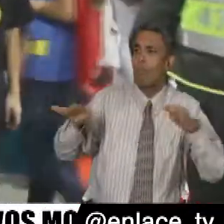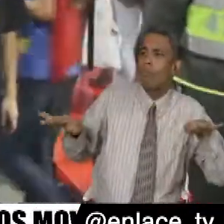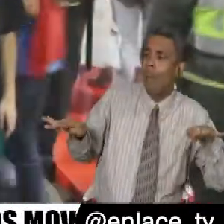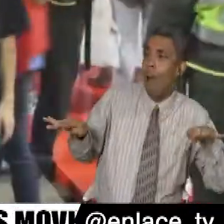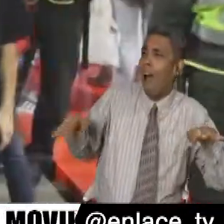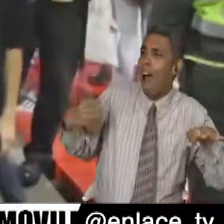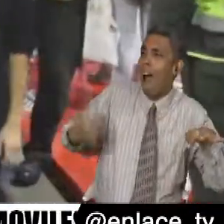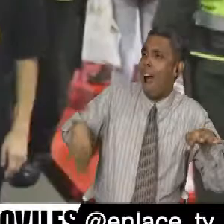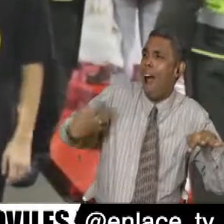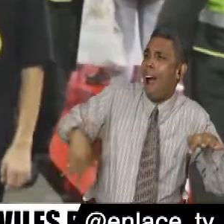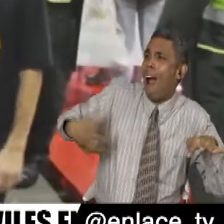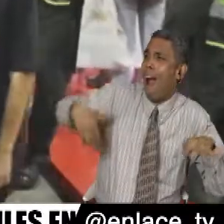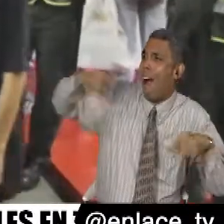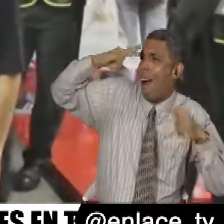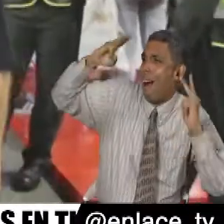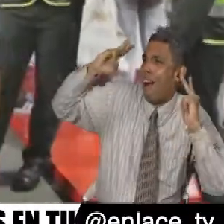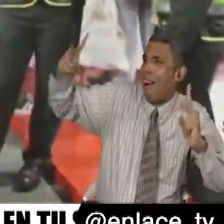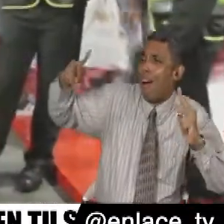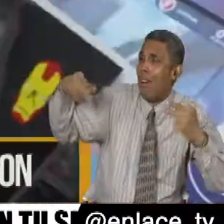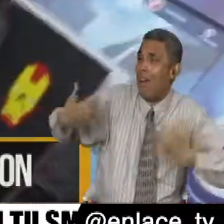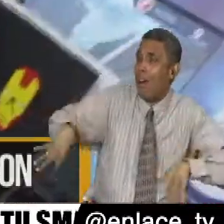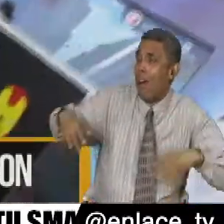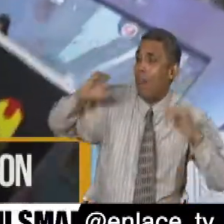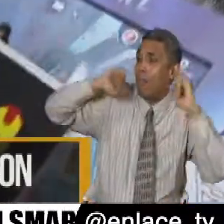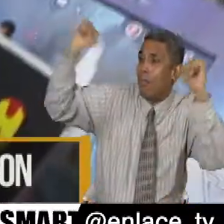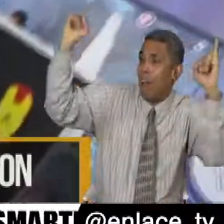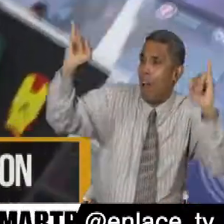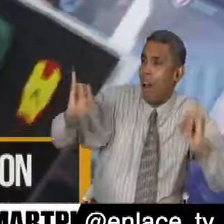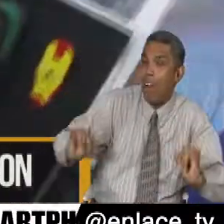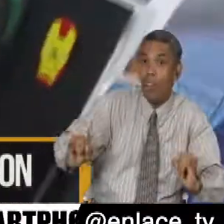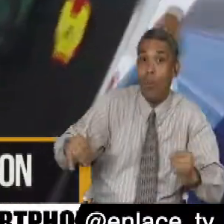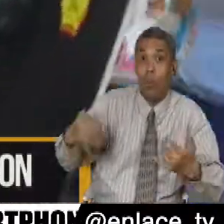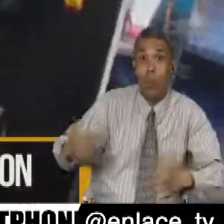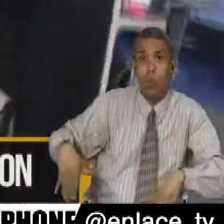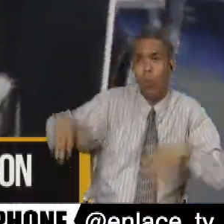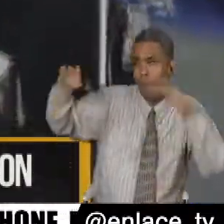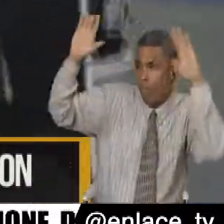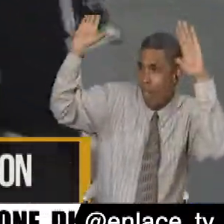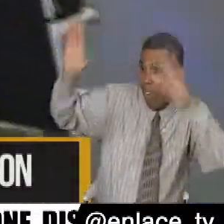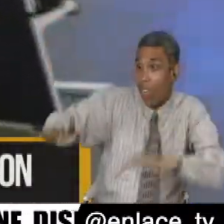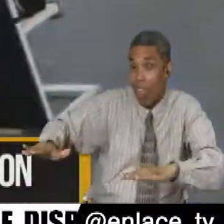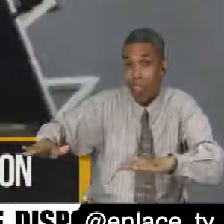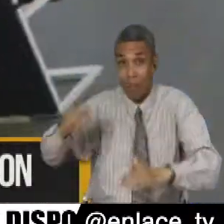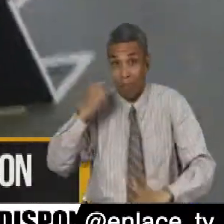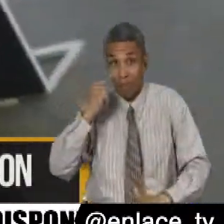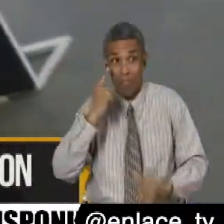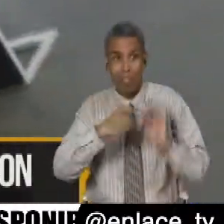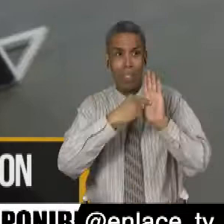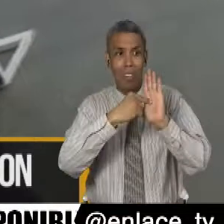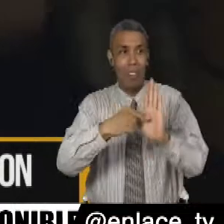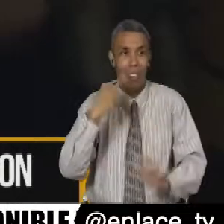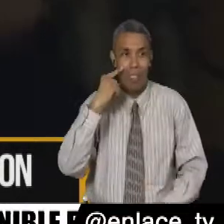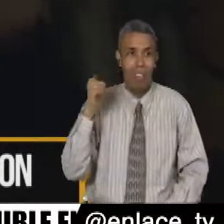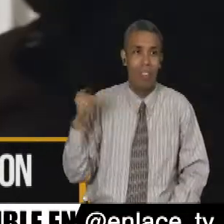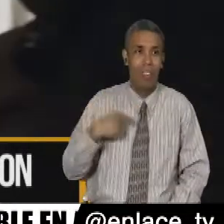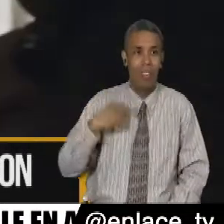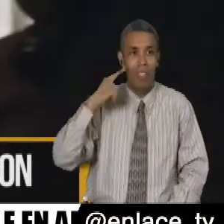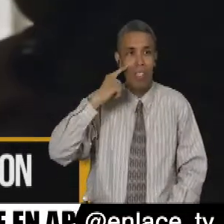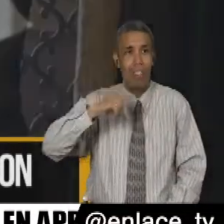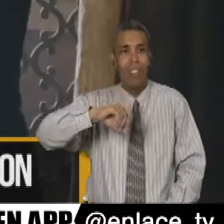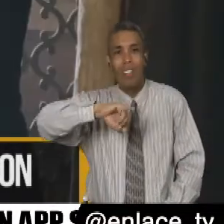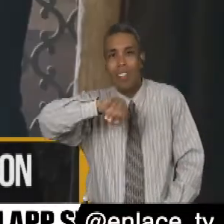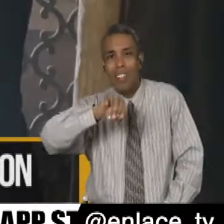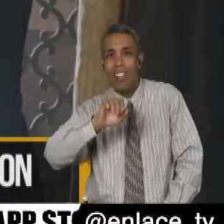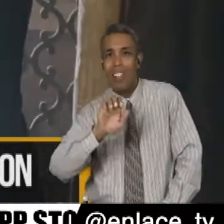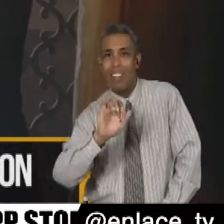veamos un poco de su visita de votos así son considerados los seguidores y fanáticos de game of thrones en el youtube